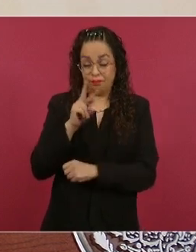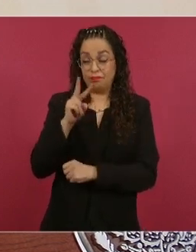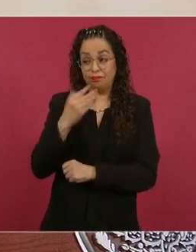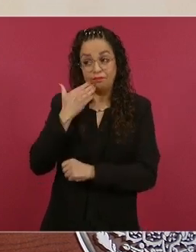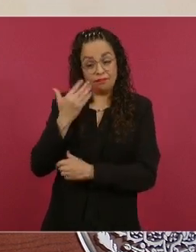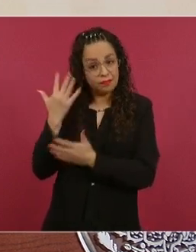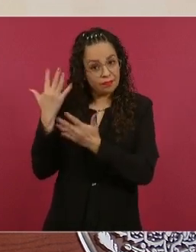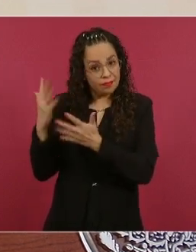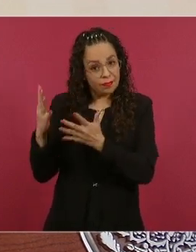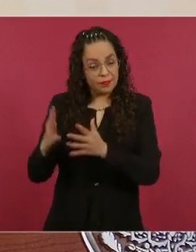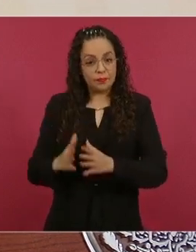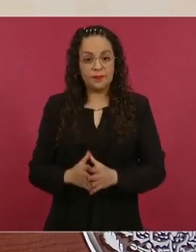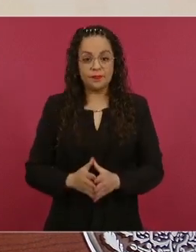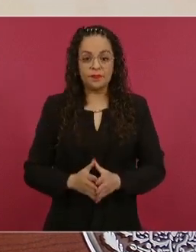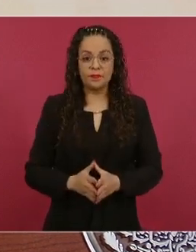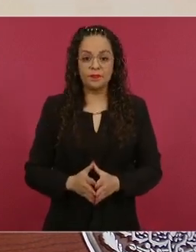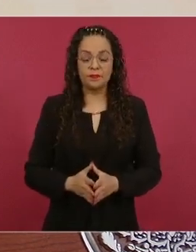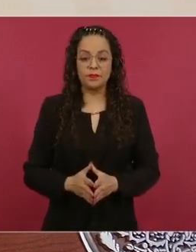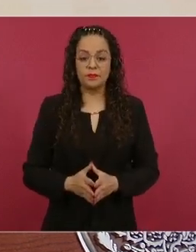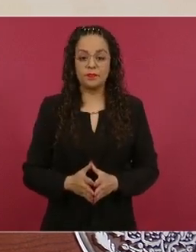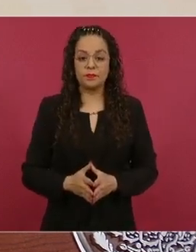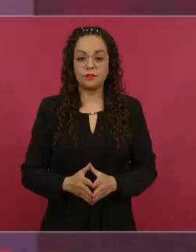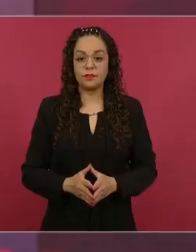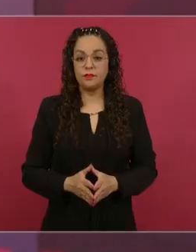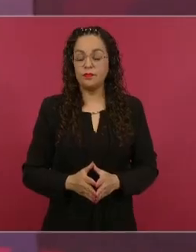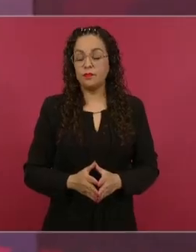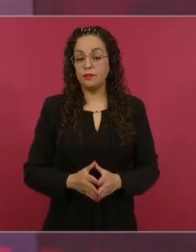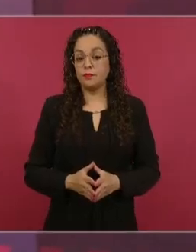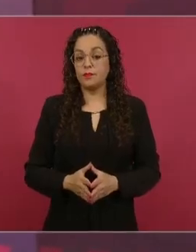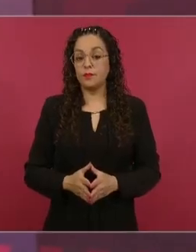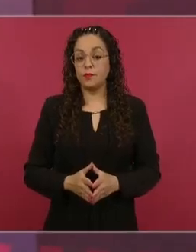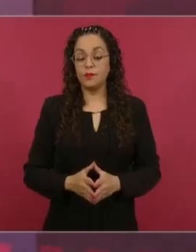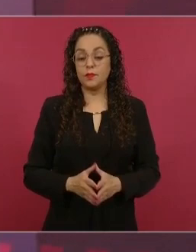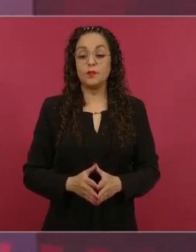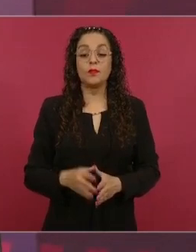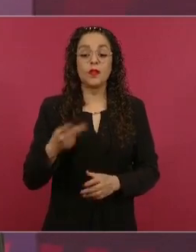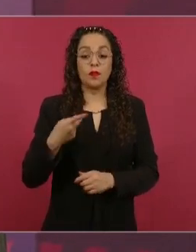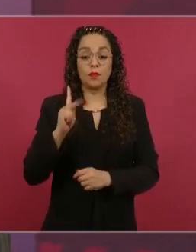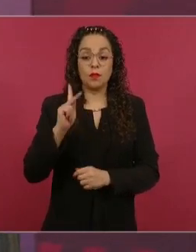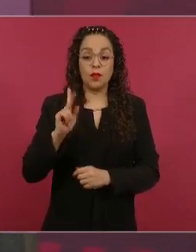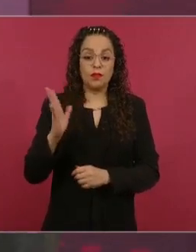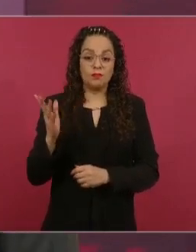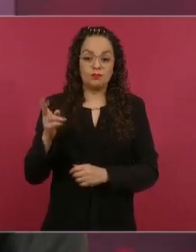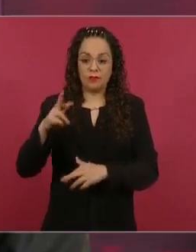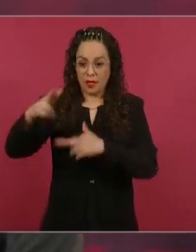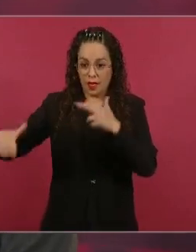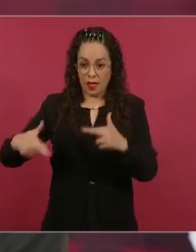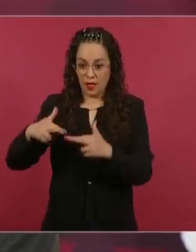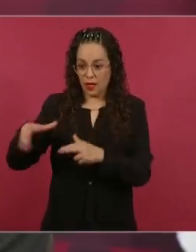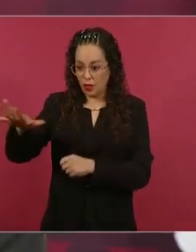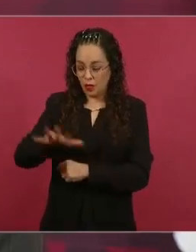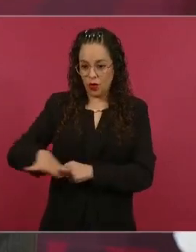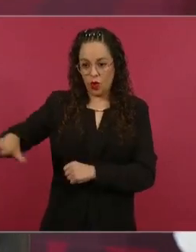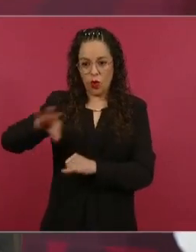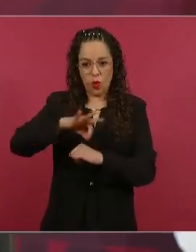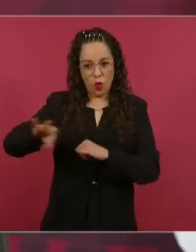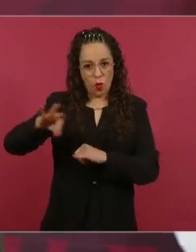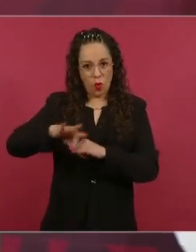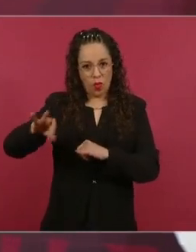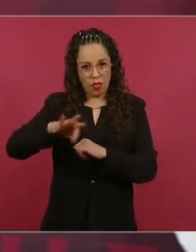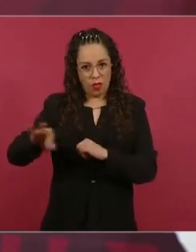en los últimos tiempos se descompuso la región, sobre todo por lo del